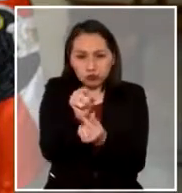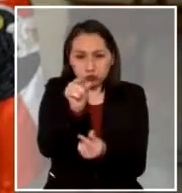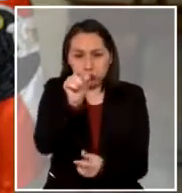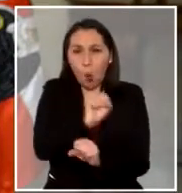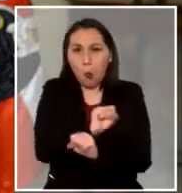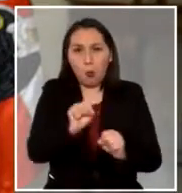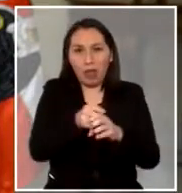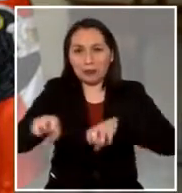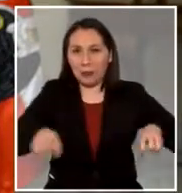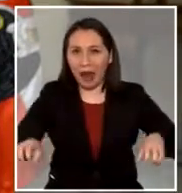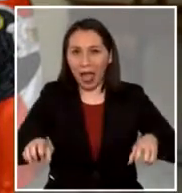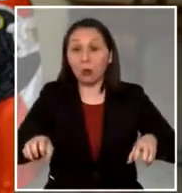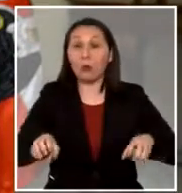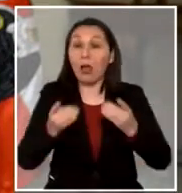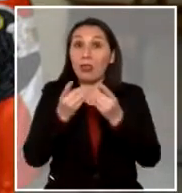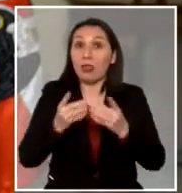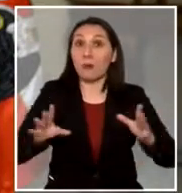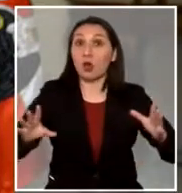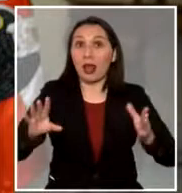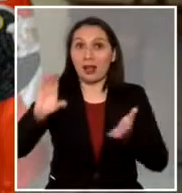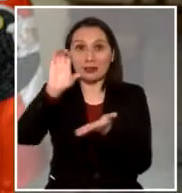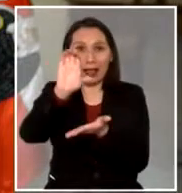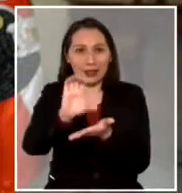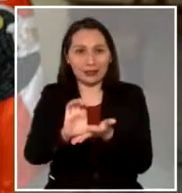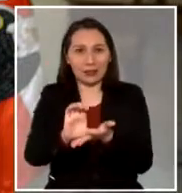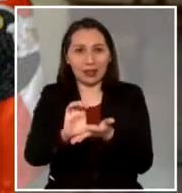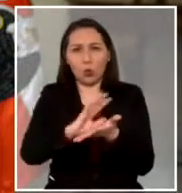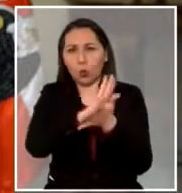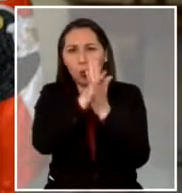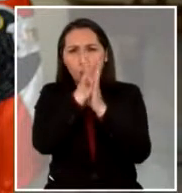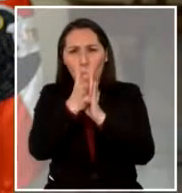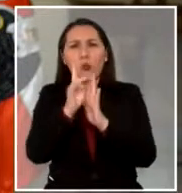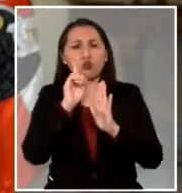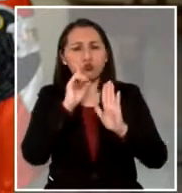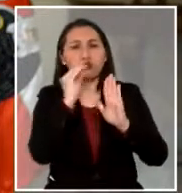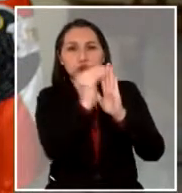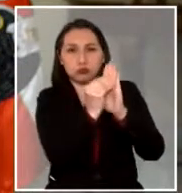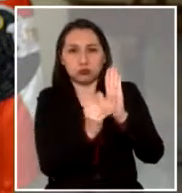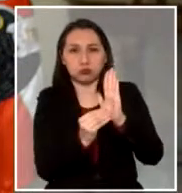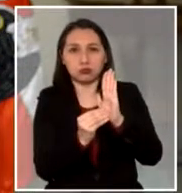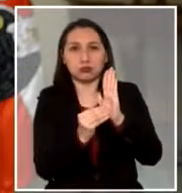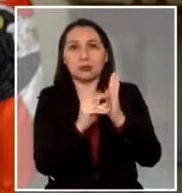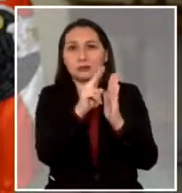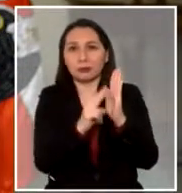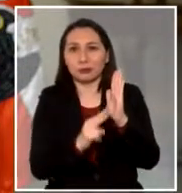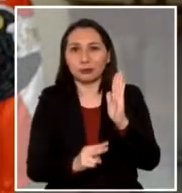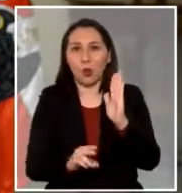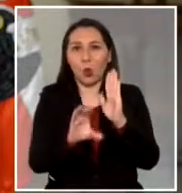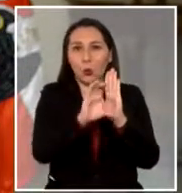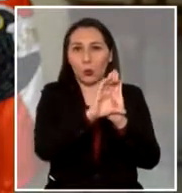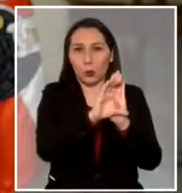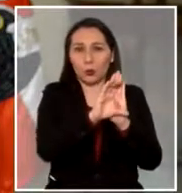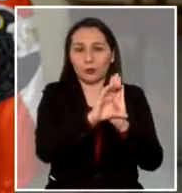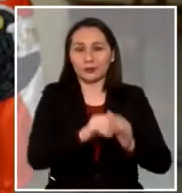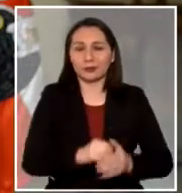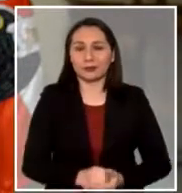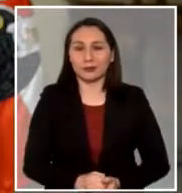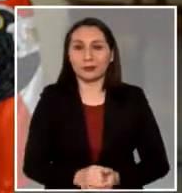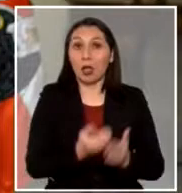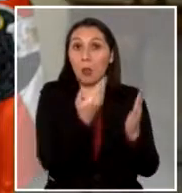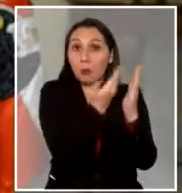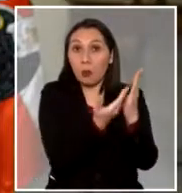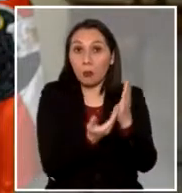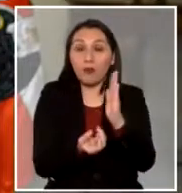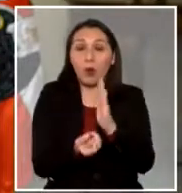el carácter democrático del estado están todos presentes en este texto constitucional la